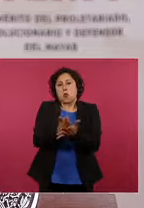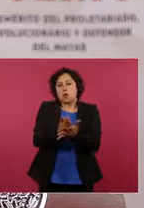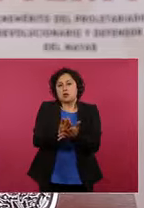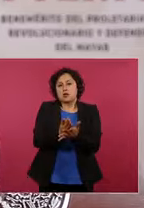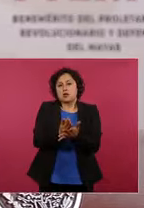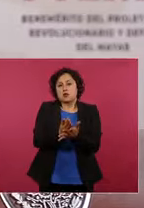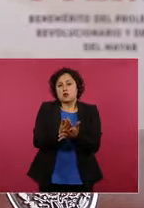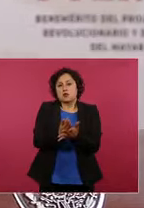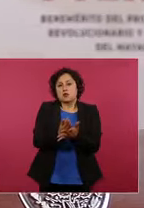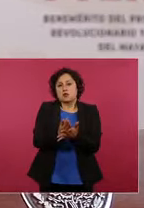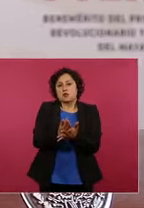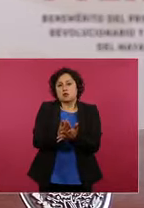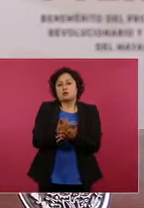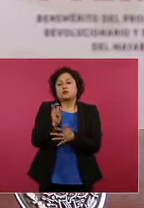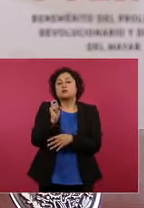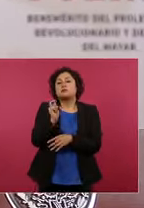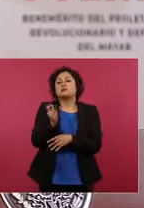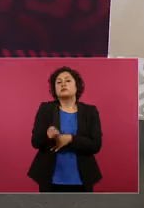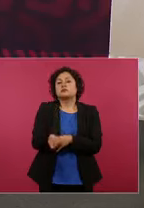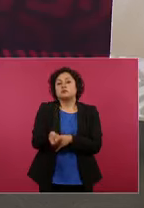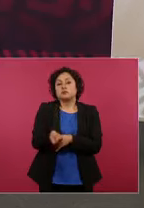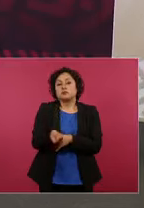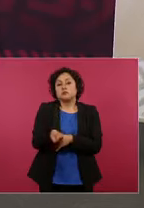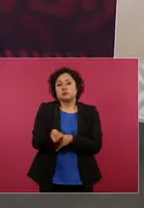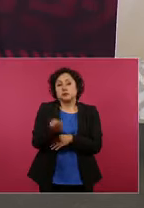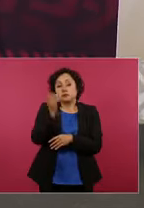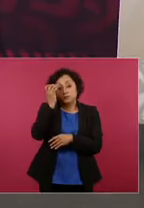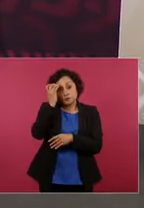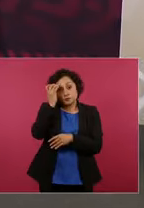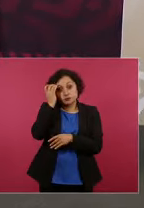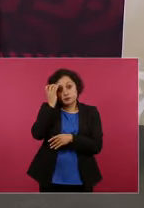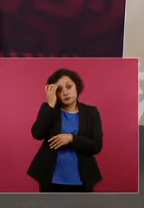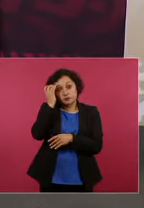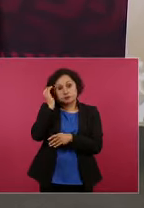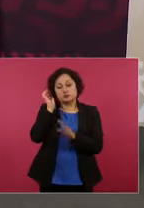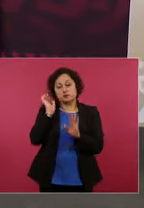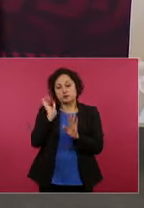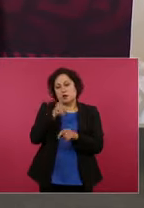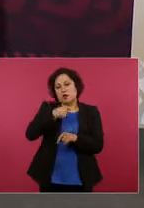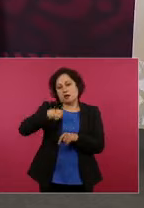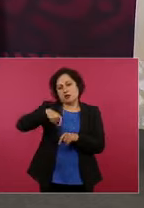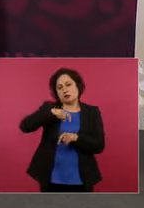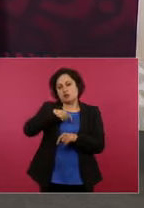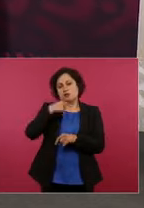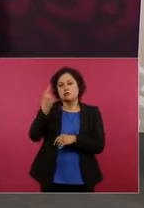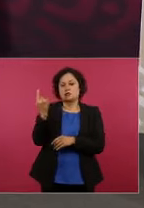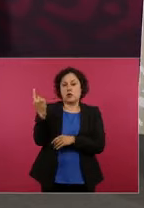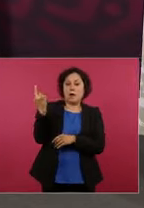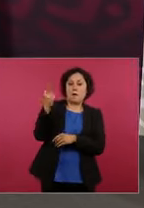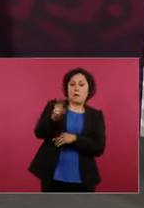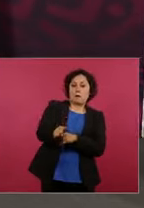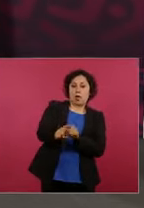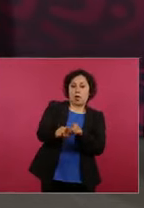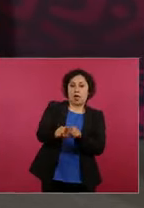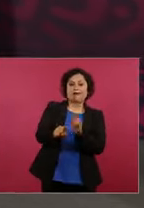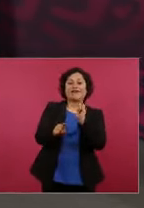que mantenemos nuestro decreto de no utilizar